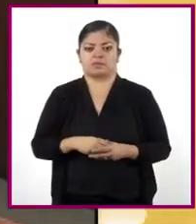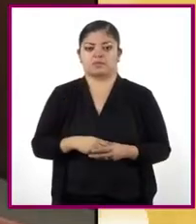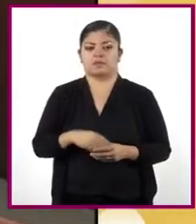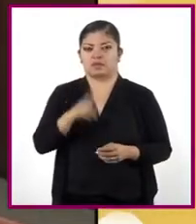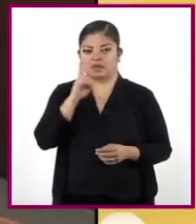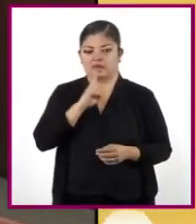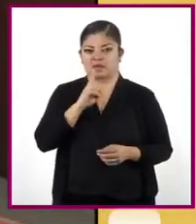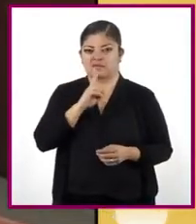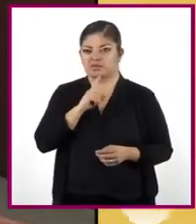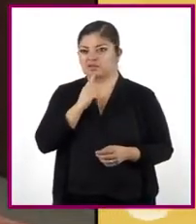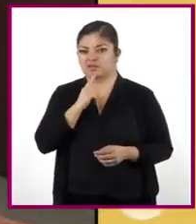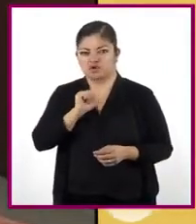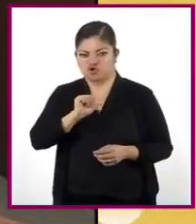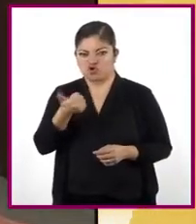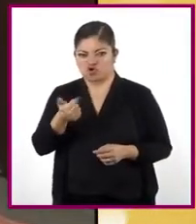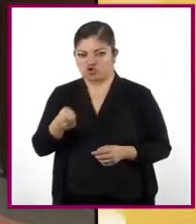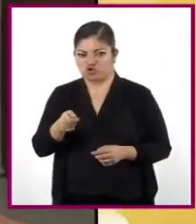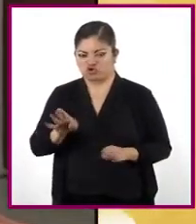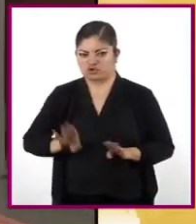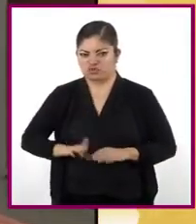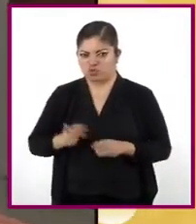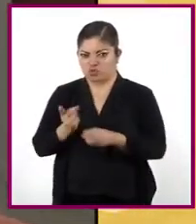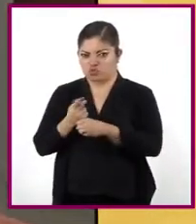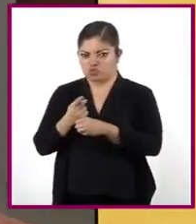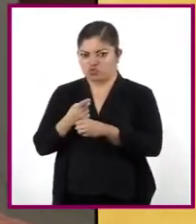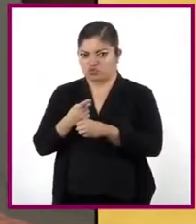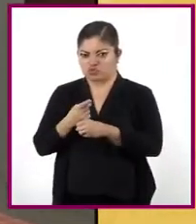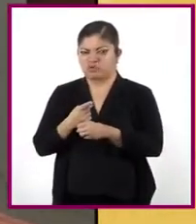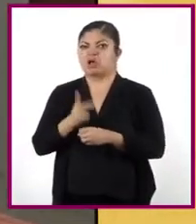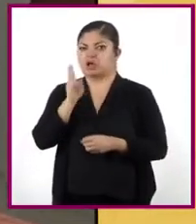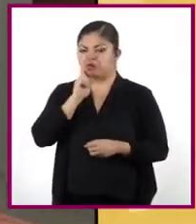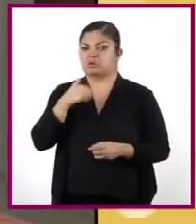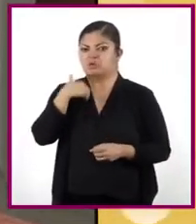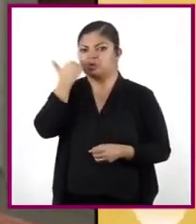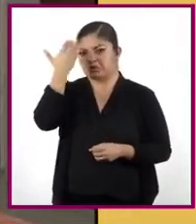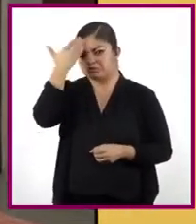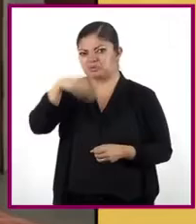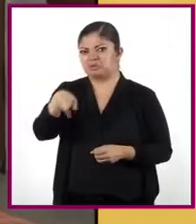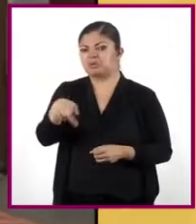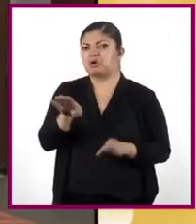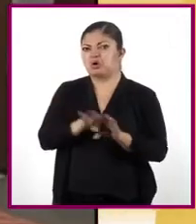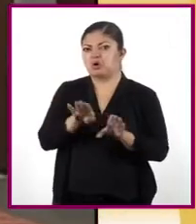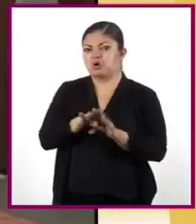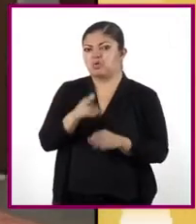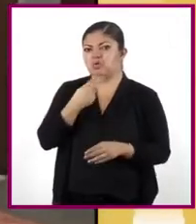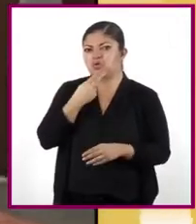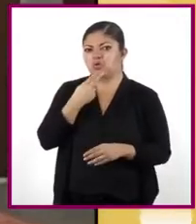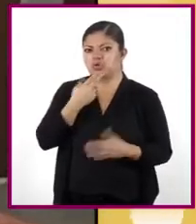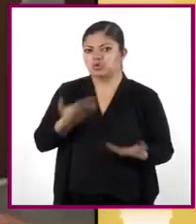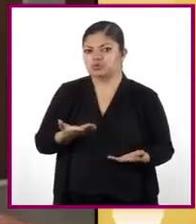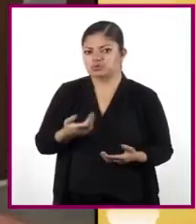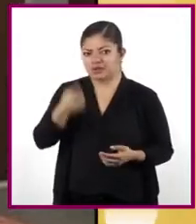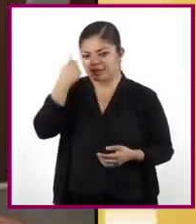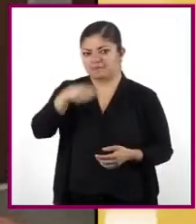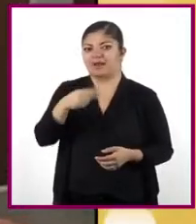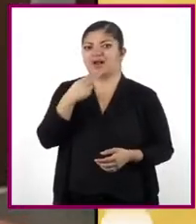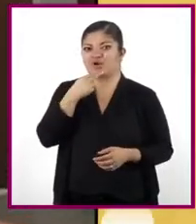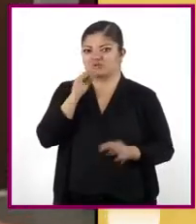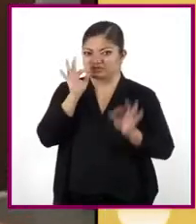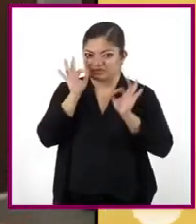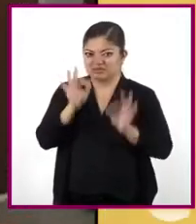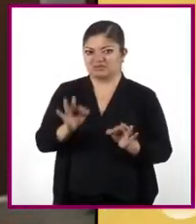¿Habrá otros tipos de brújula? Sería interesante saber cómo funciona, al menos para darle un uso